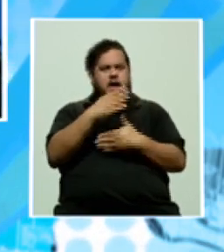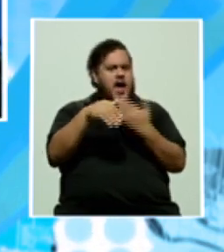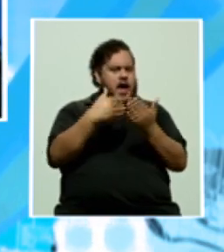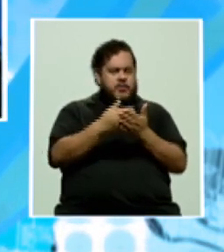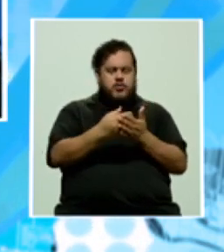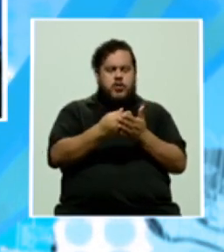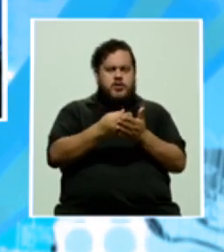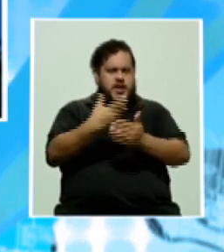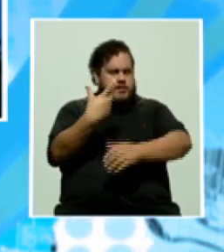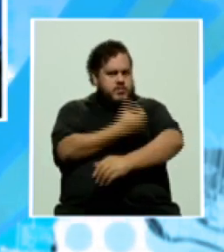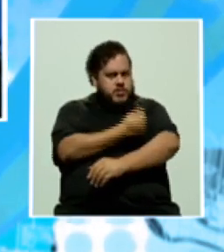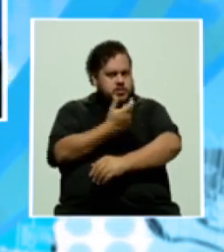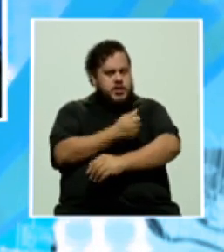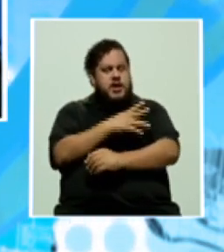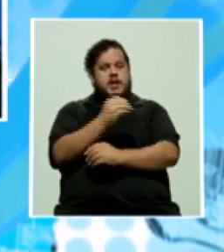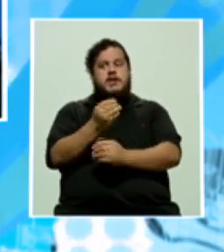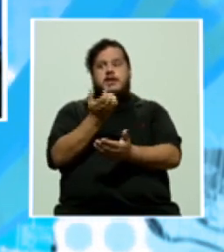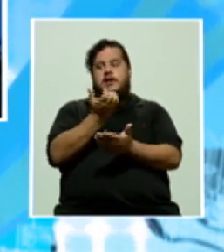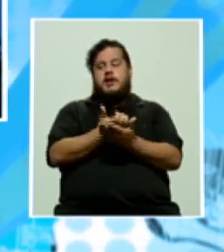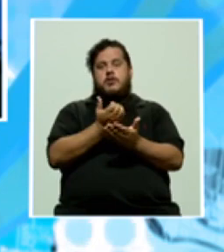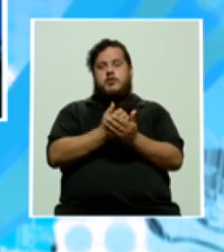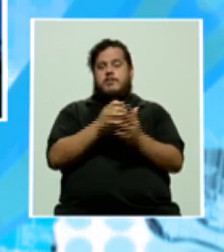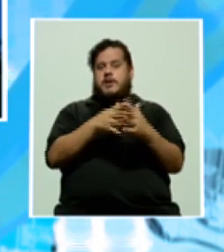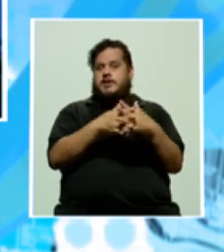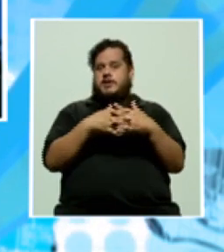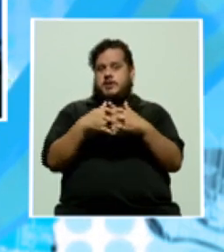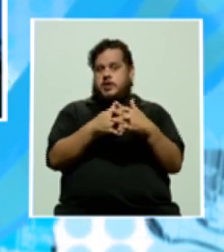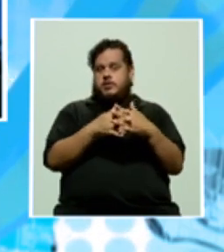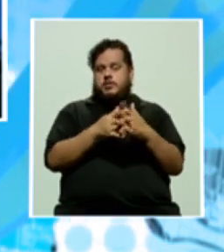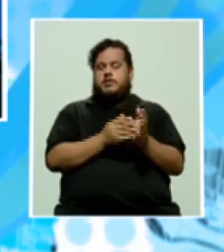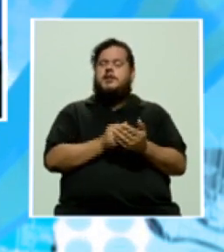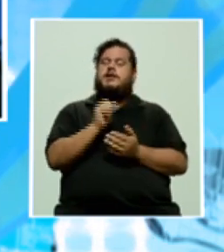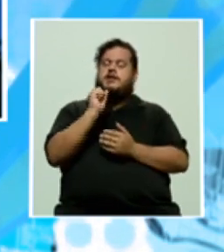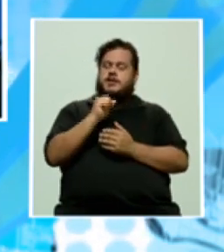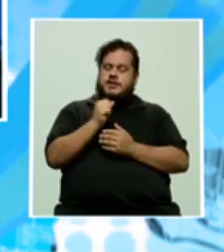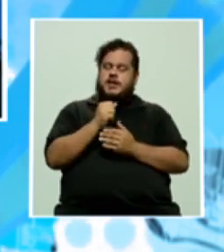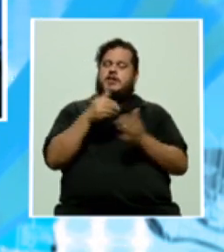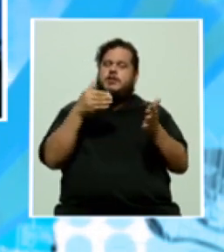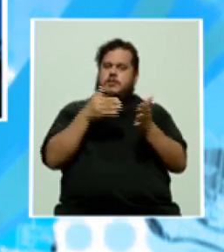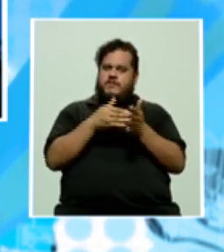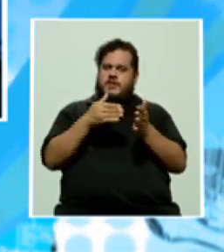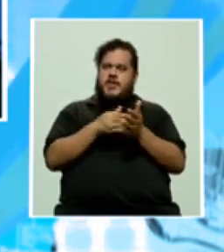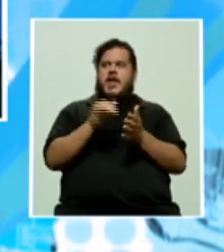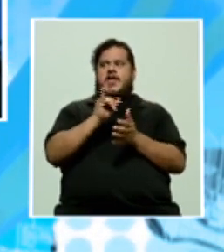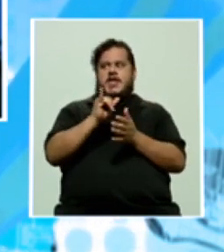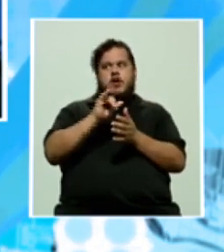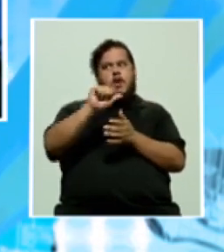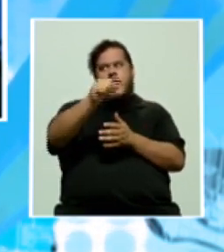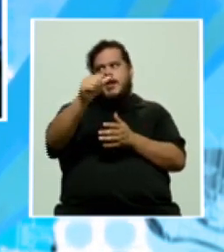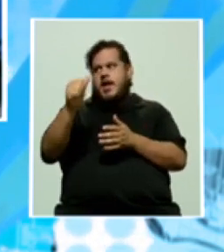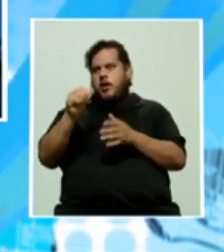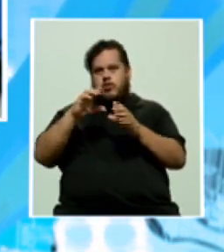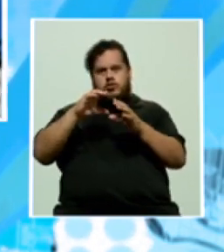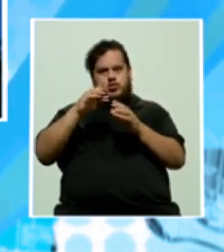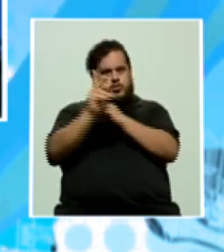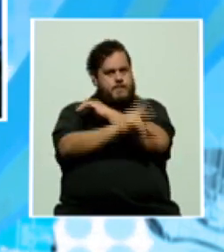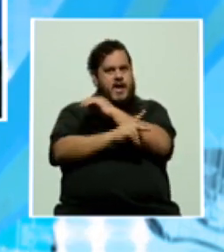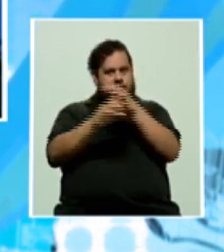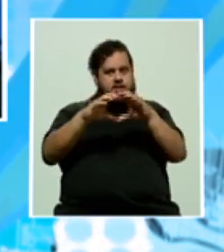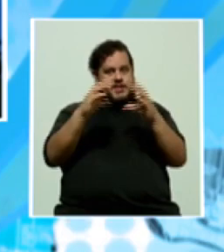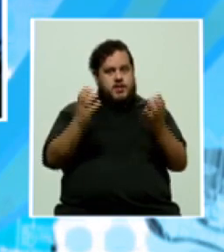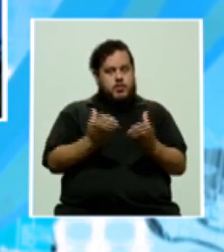y la economía de Estados Unidos, sí, ha sido muy afectada al igual que el resto del mundo, pero ha